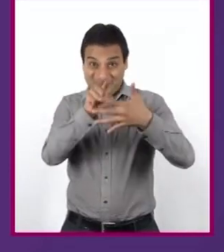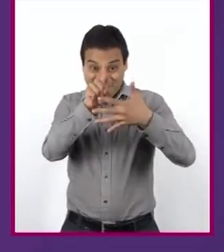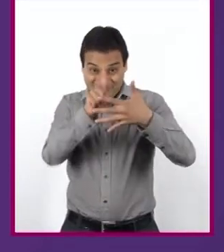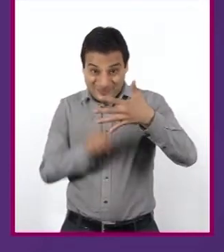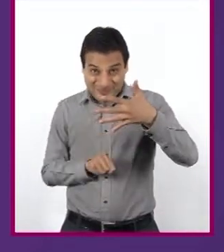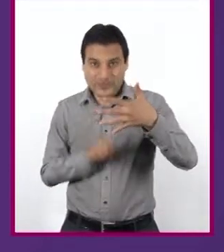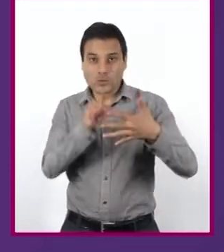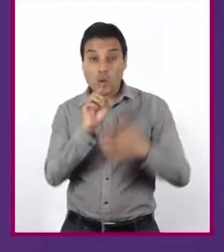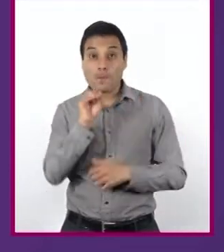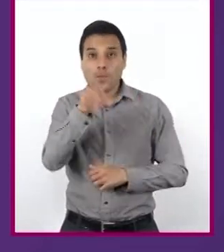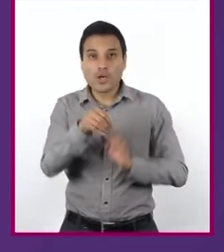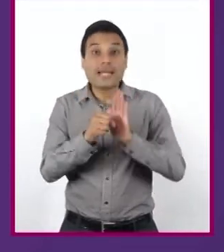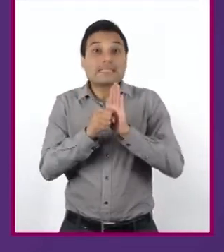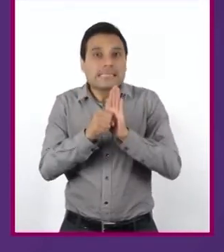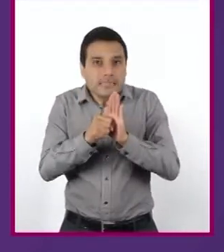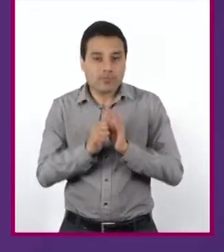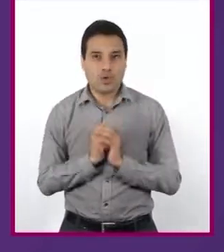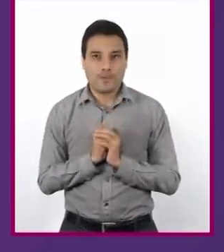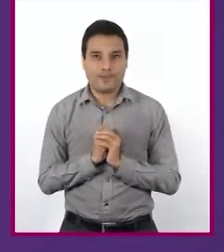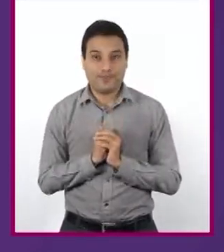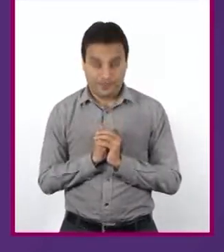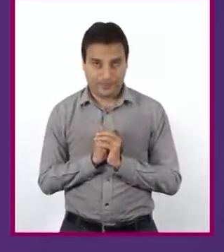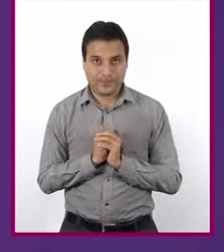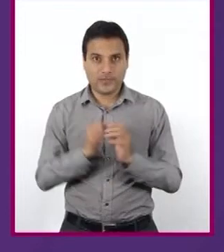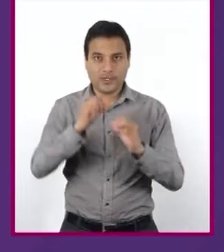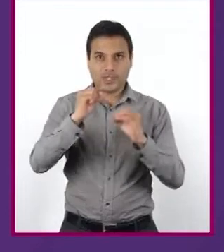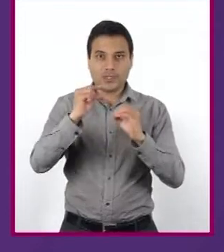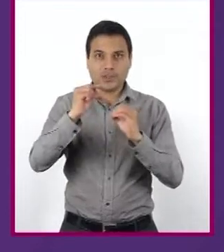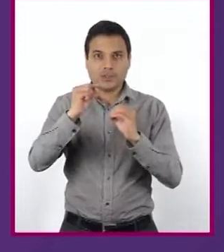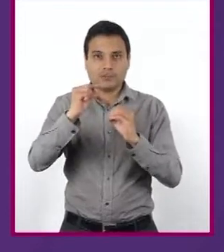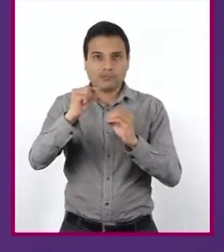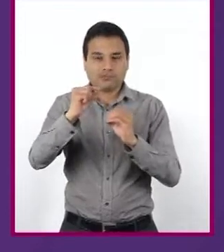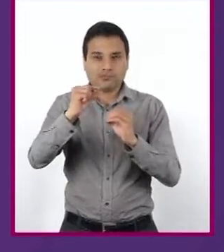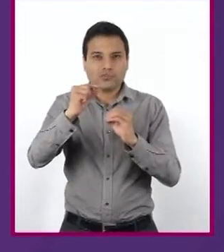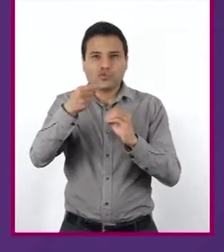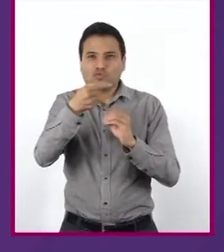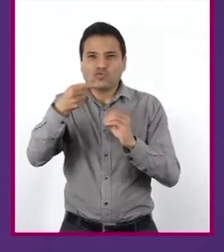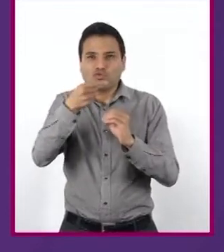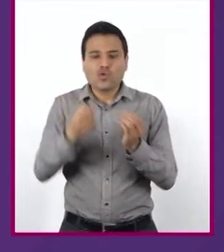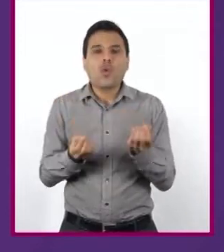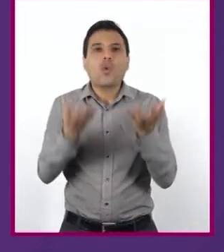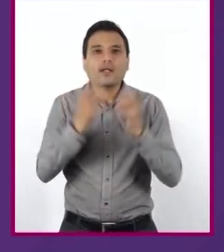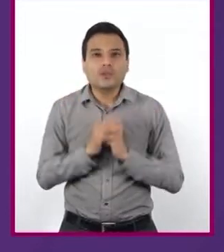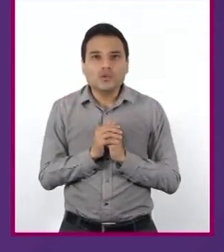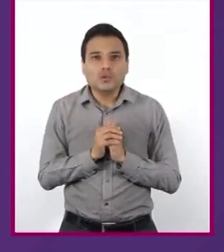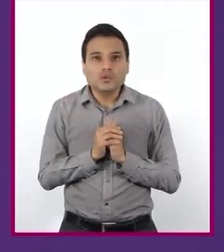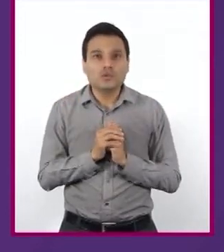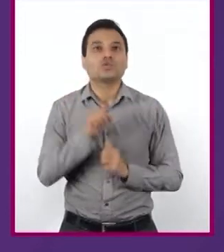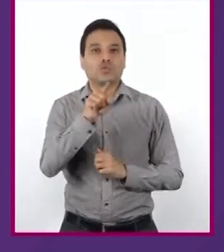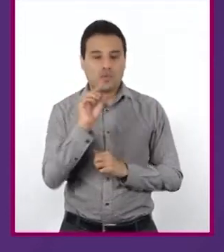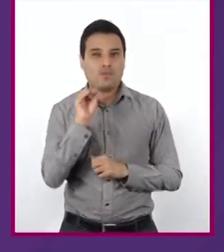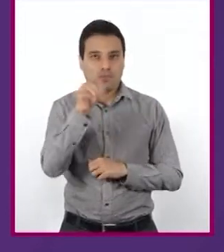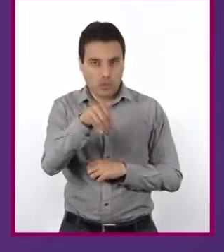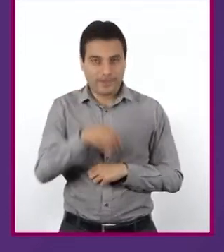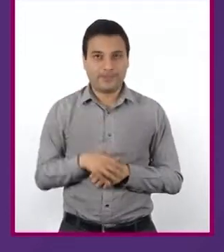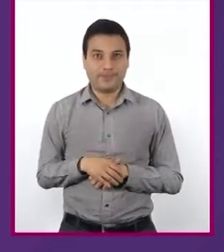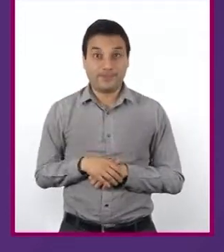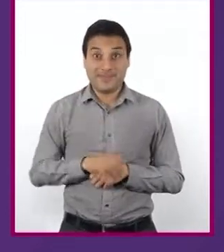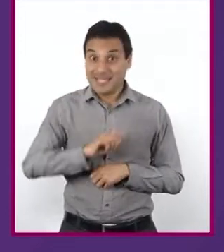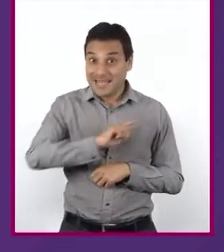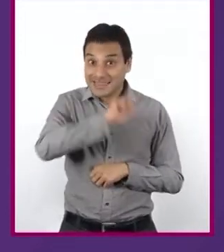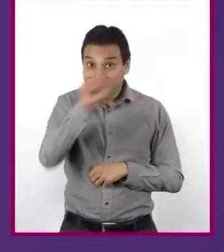colocar su símbolo, electrones de valencia, y con esos datos será